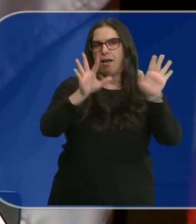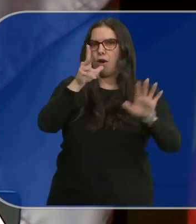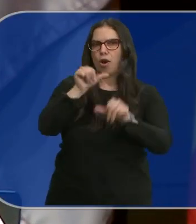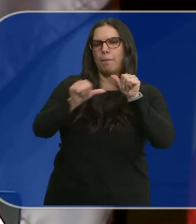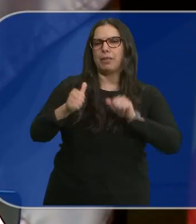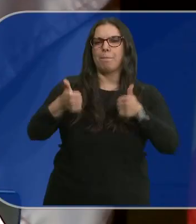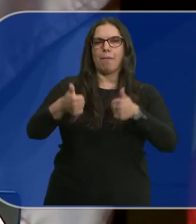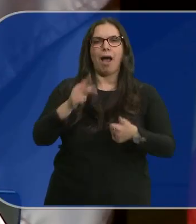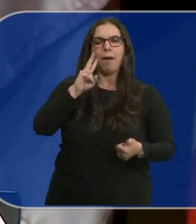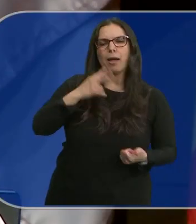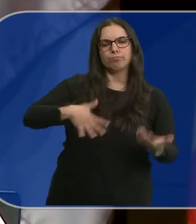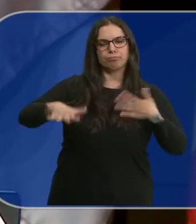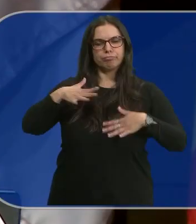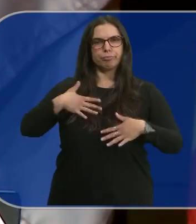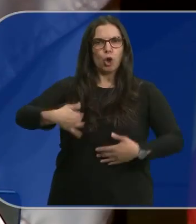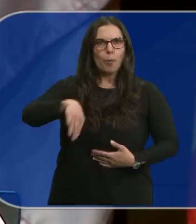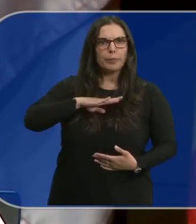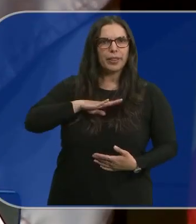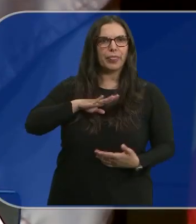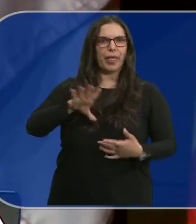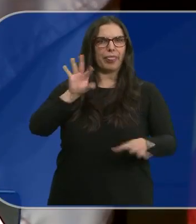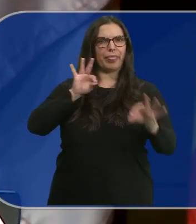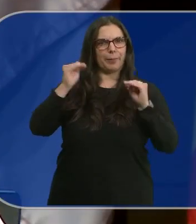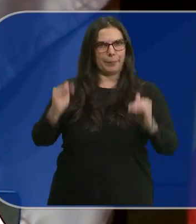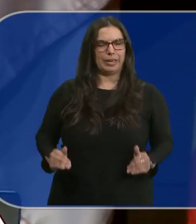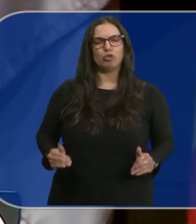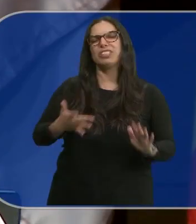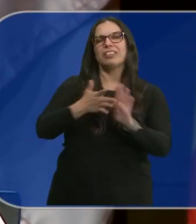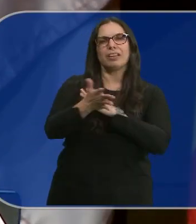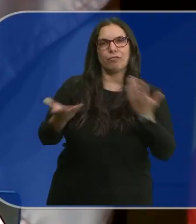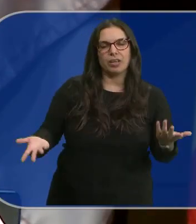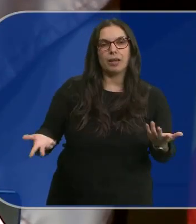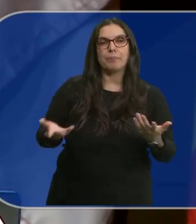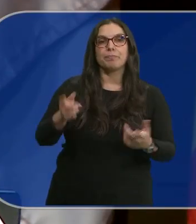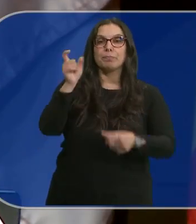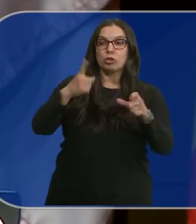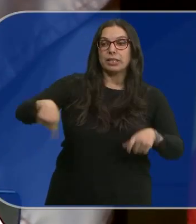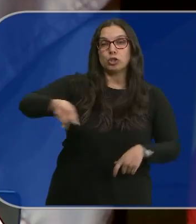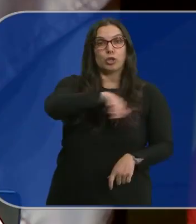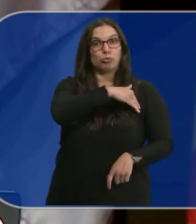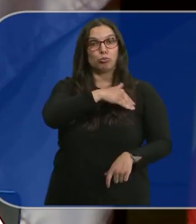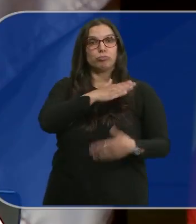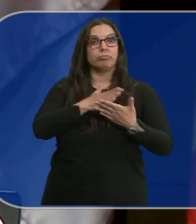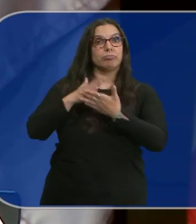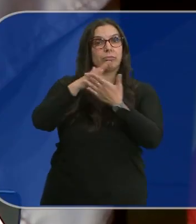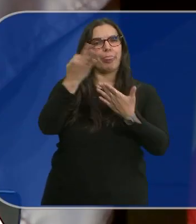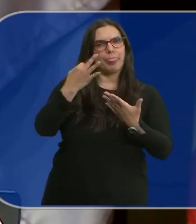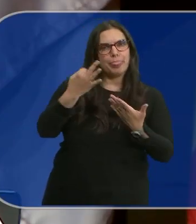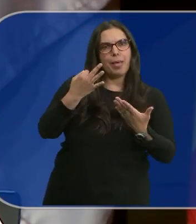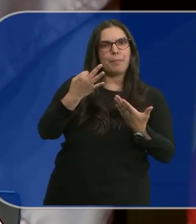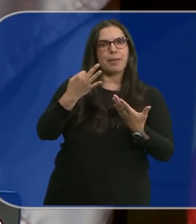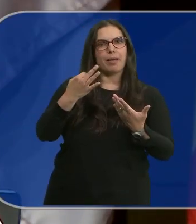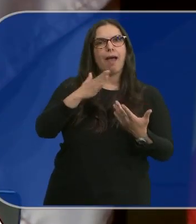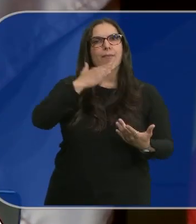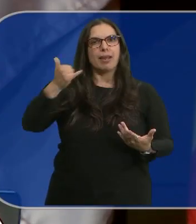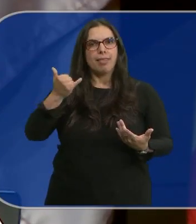más competencial y con menos optatividad. ¿Qué quiere decir esto? Pues que los estudiantes van a tener que desarrollar una